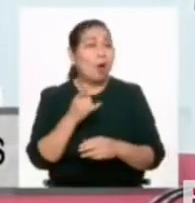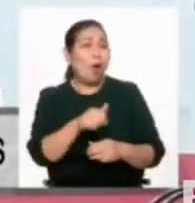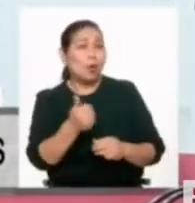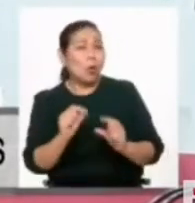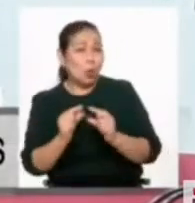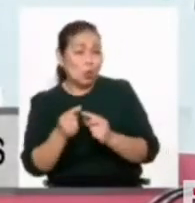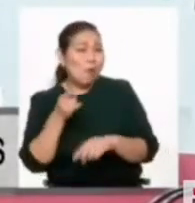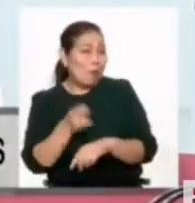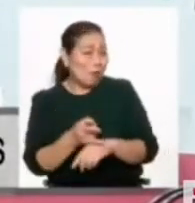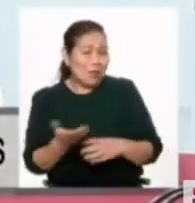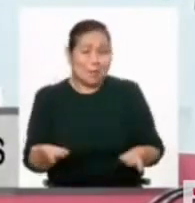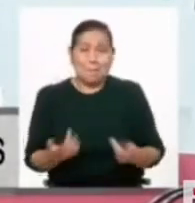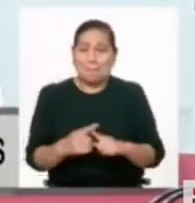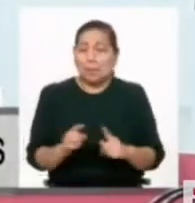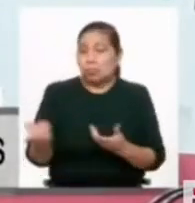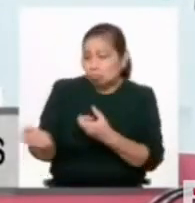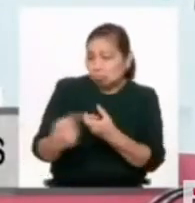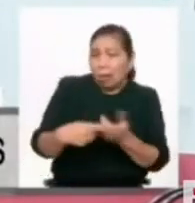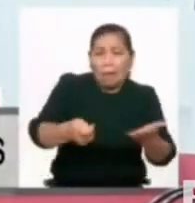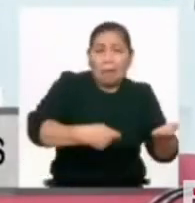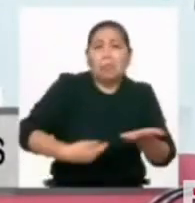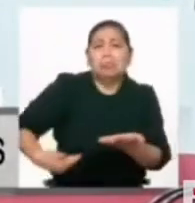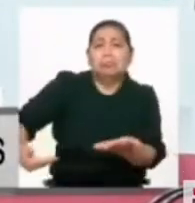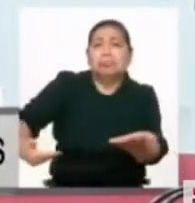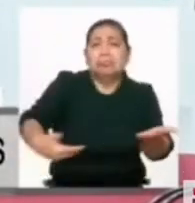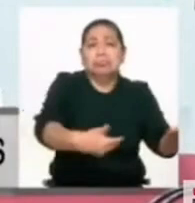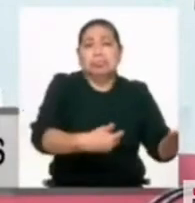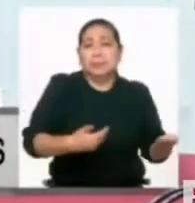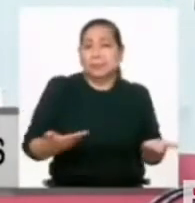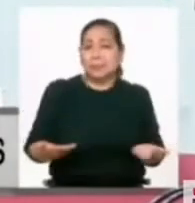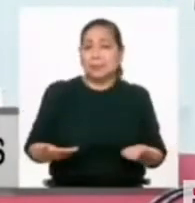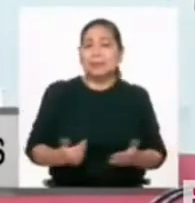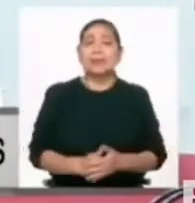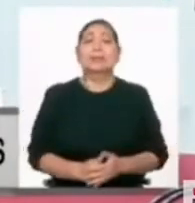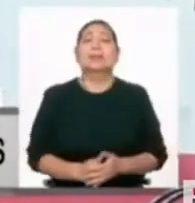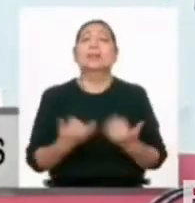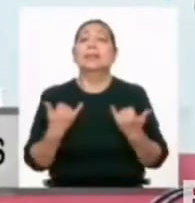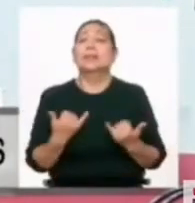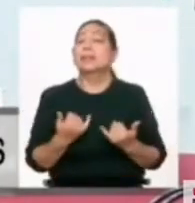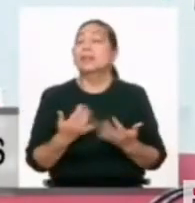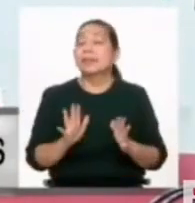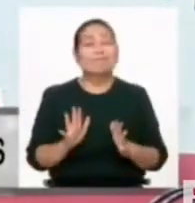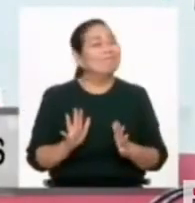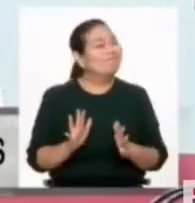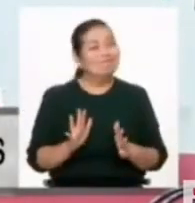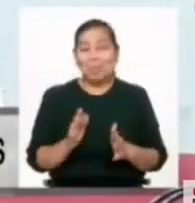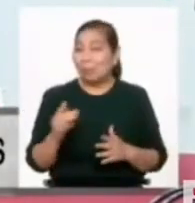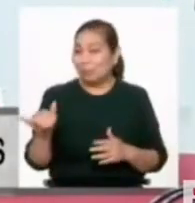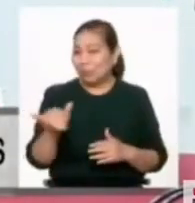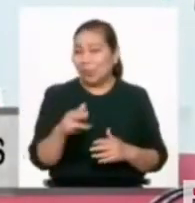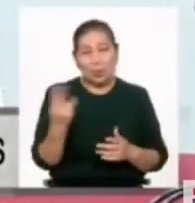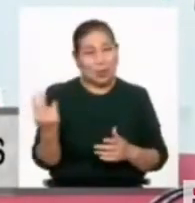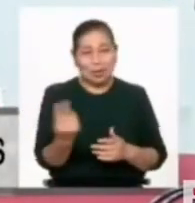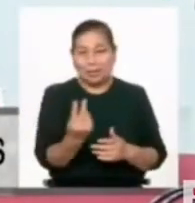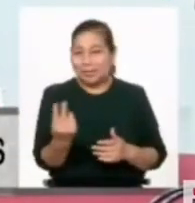contra. Ambos grupos están recogiendo firmas, ¿no? Y eso es lícito para ambos,